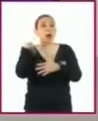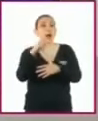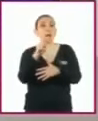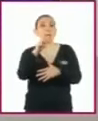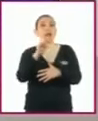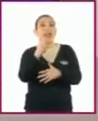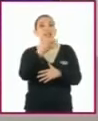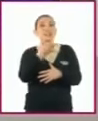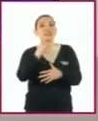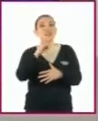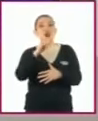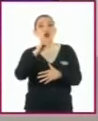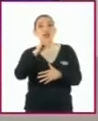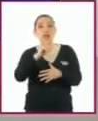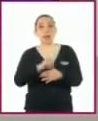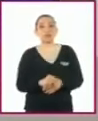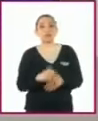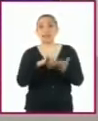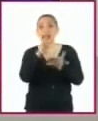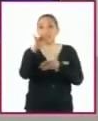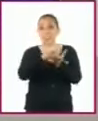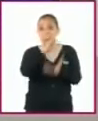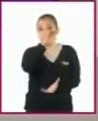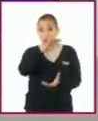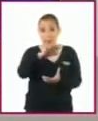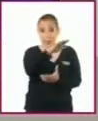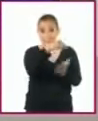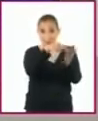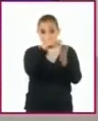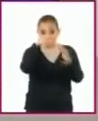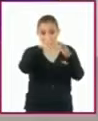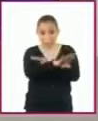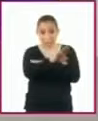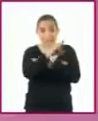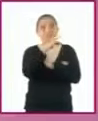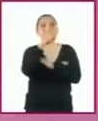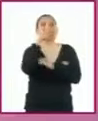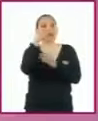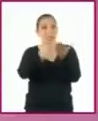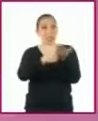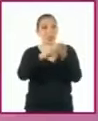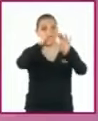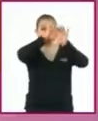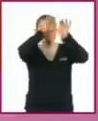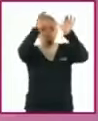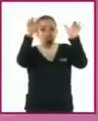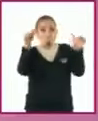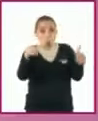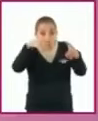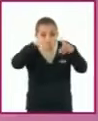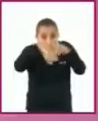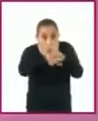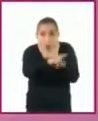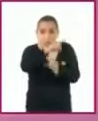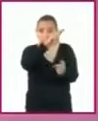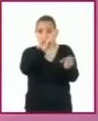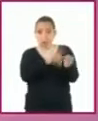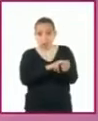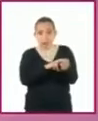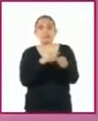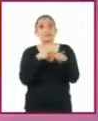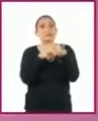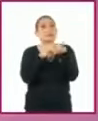prehistoria. Gracias a que la mayoría de ellas se encuentran pintadas dentro de estructuras cavernosas naturales,